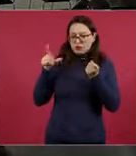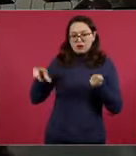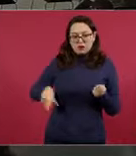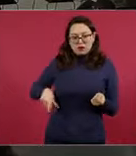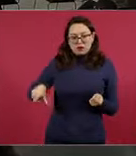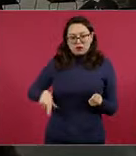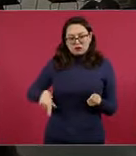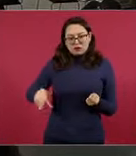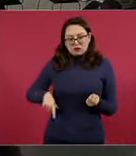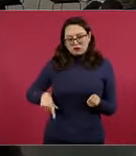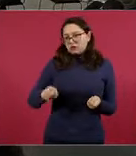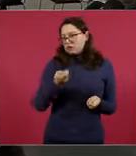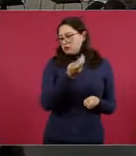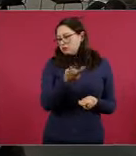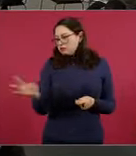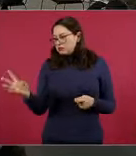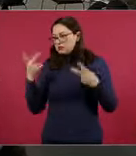con un pueblo tan bueno,